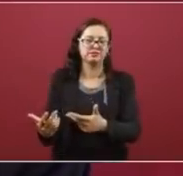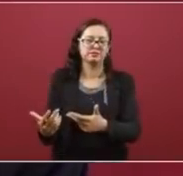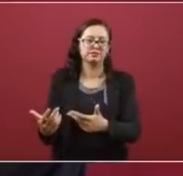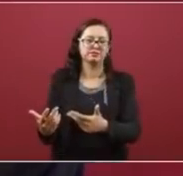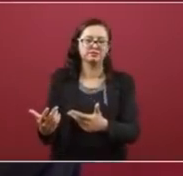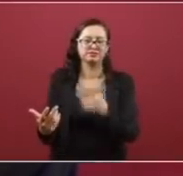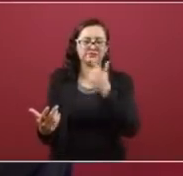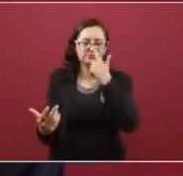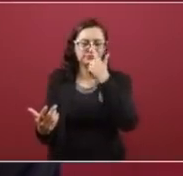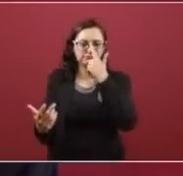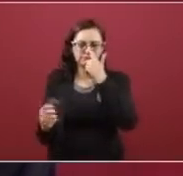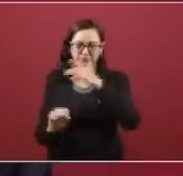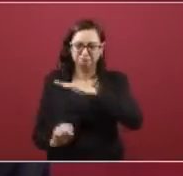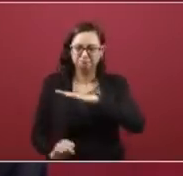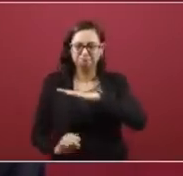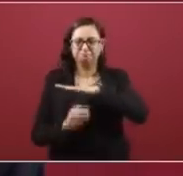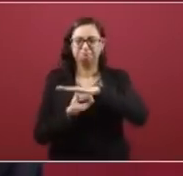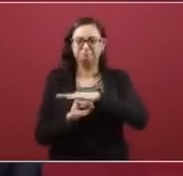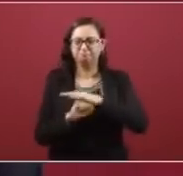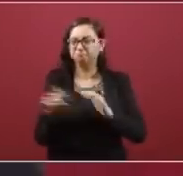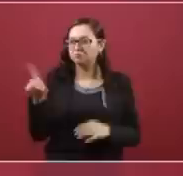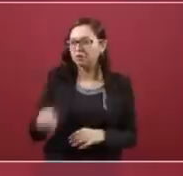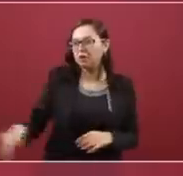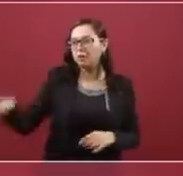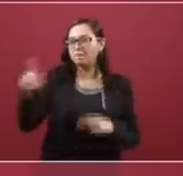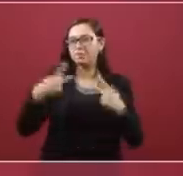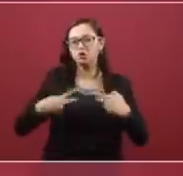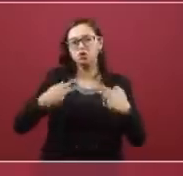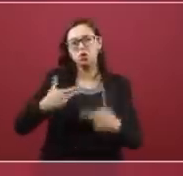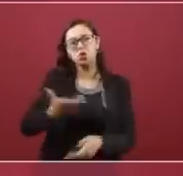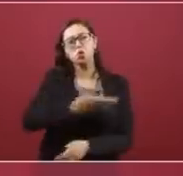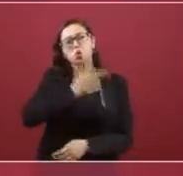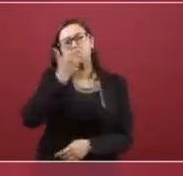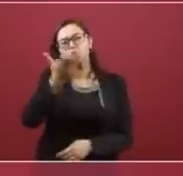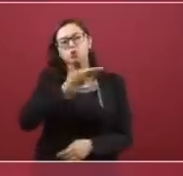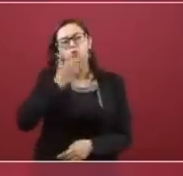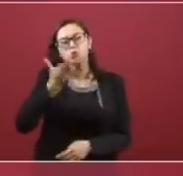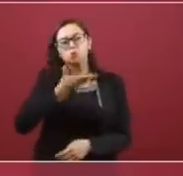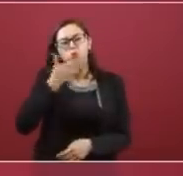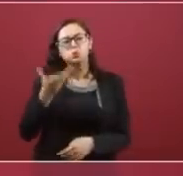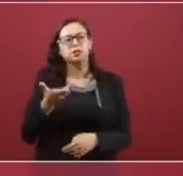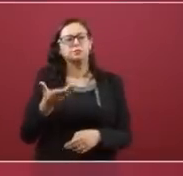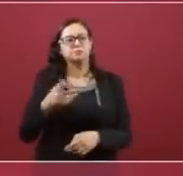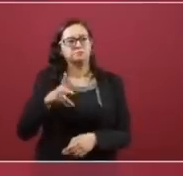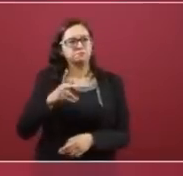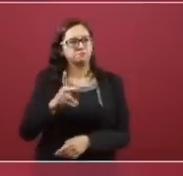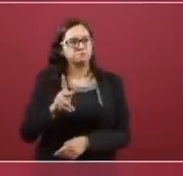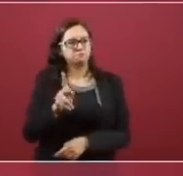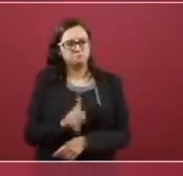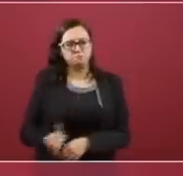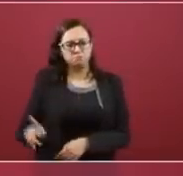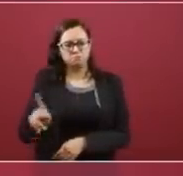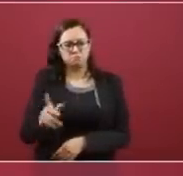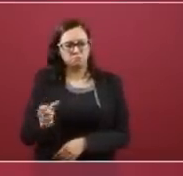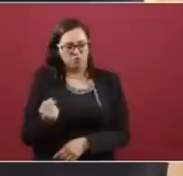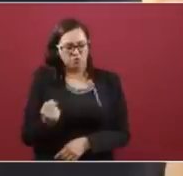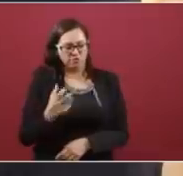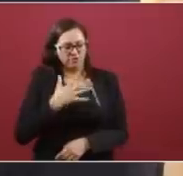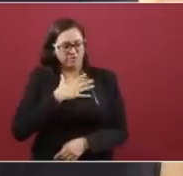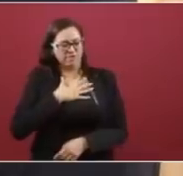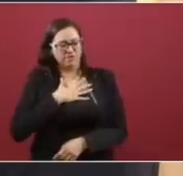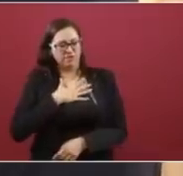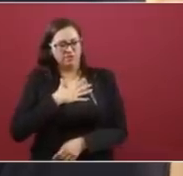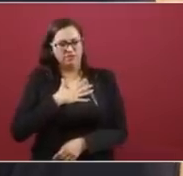El dejar establecido el hábito democrático. Que no haya entrega de despensas,